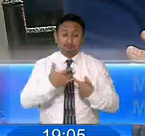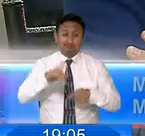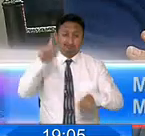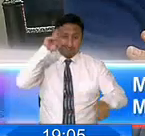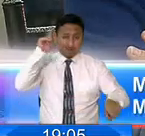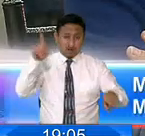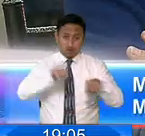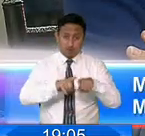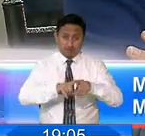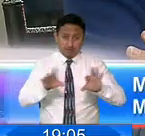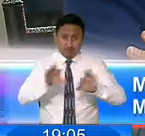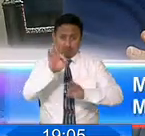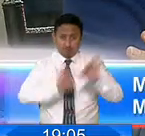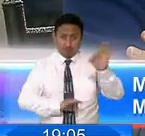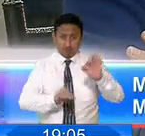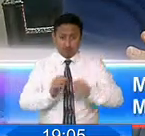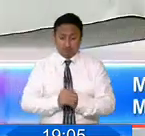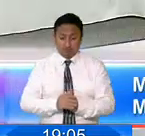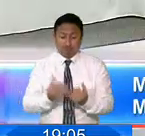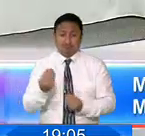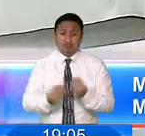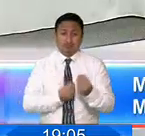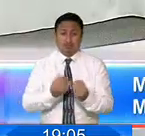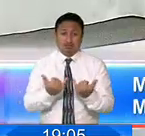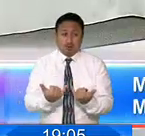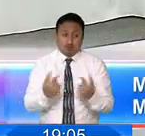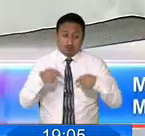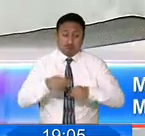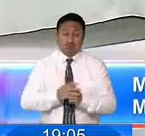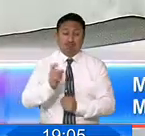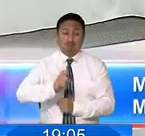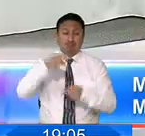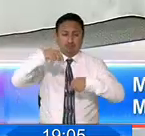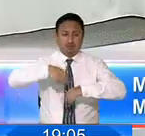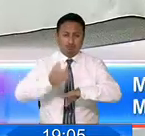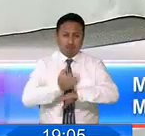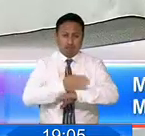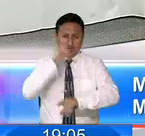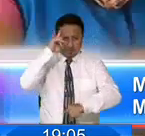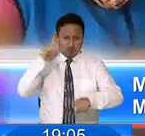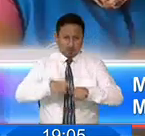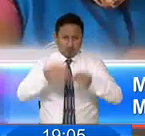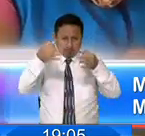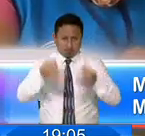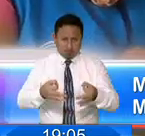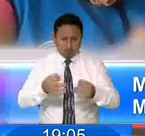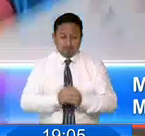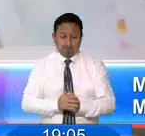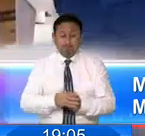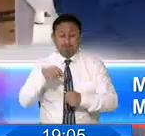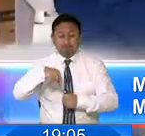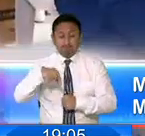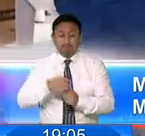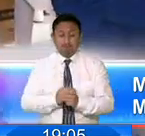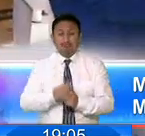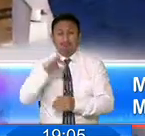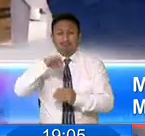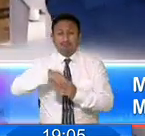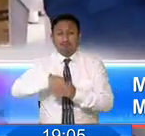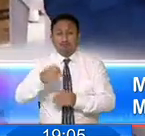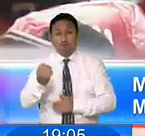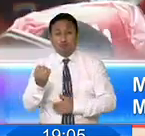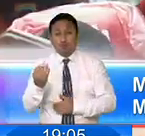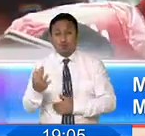candidato Guillermo Lasso, no les queda otra opción que exigir se cumpla lo establecido, es decir, que se concrete el reconteo de los votos. Si